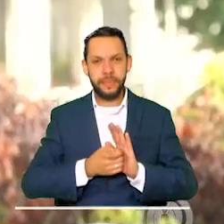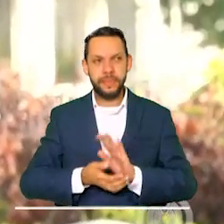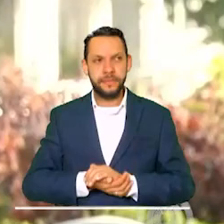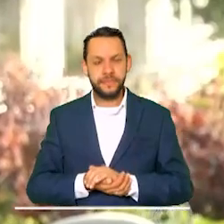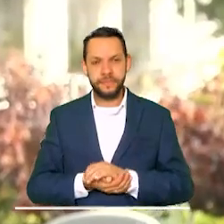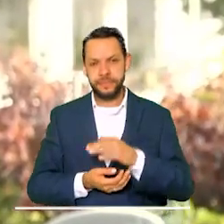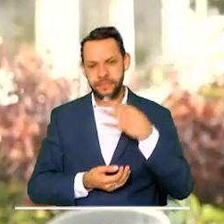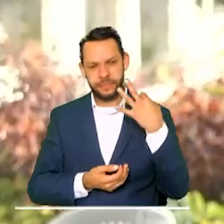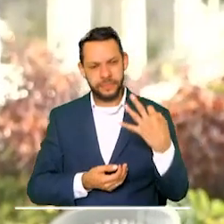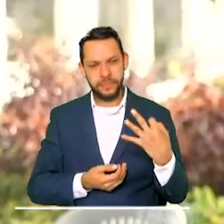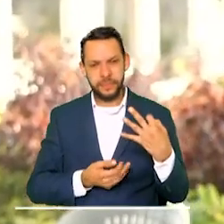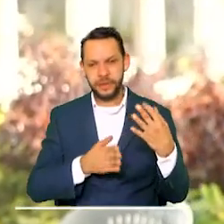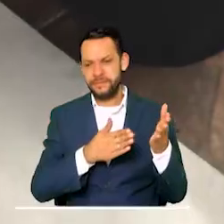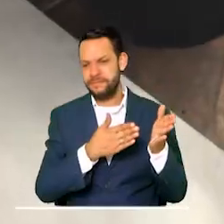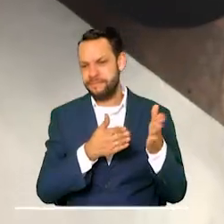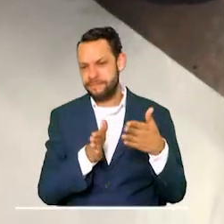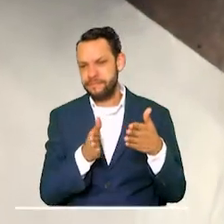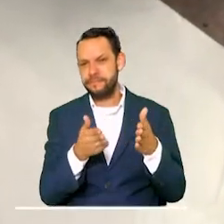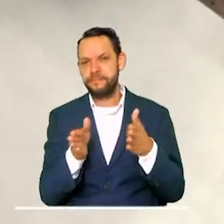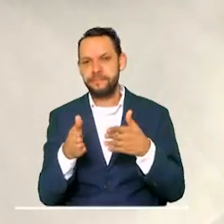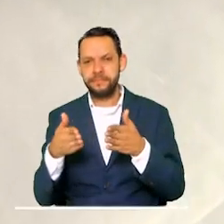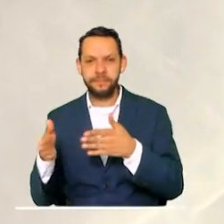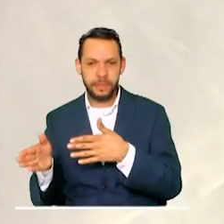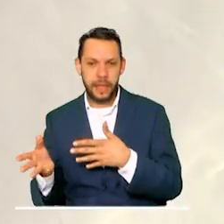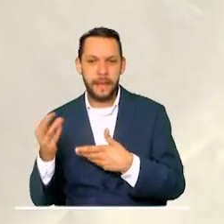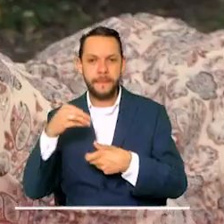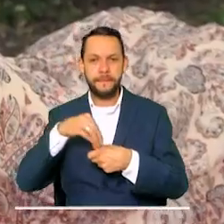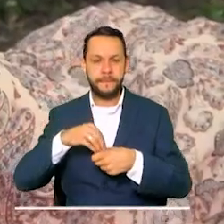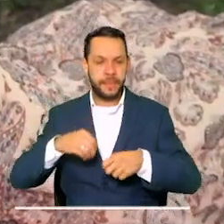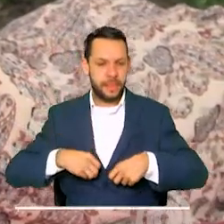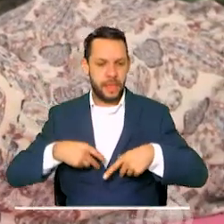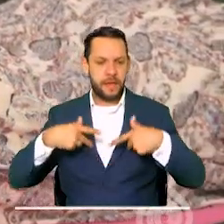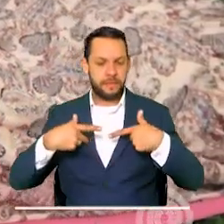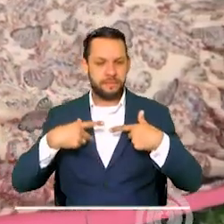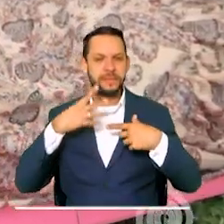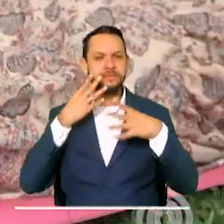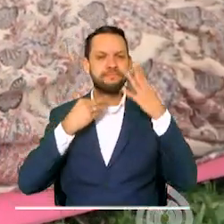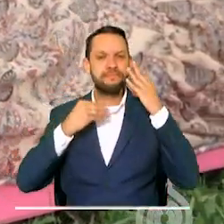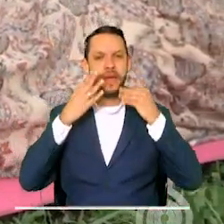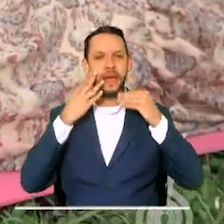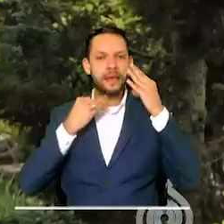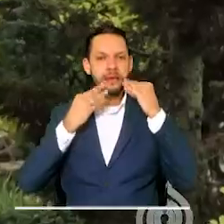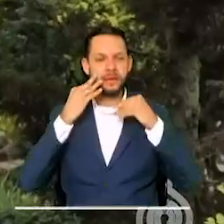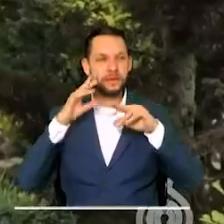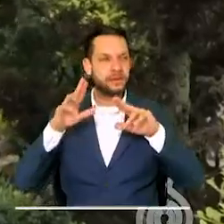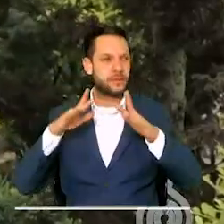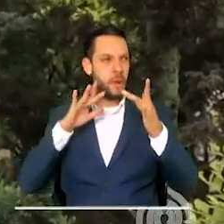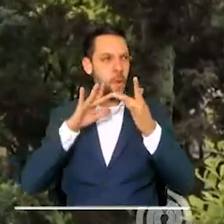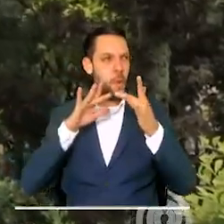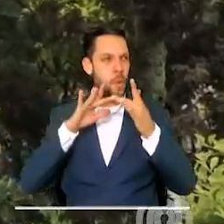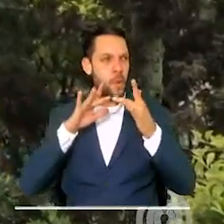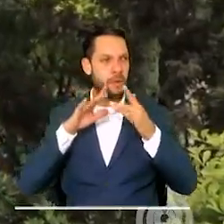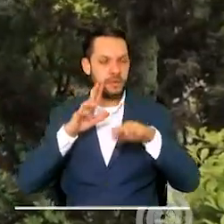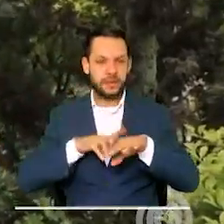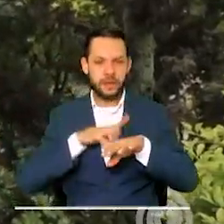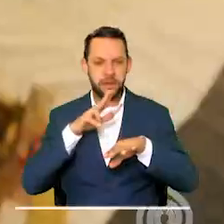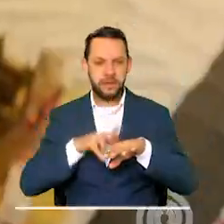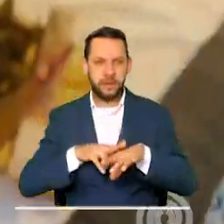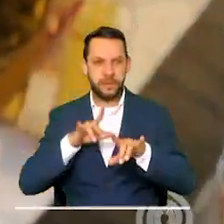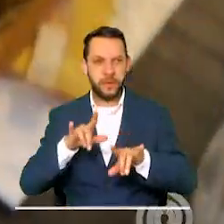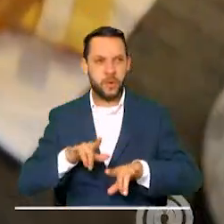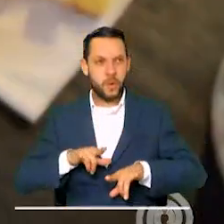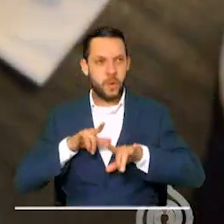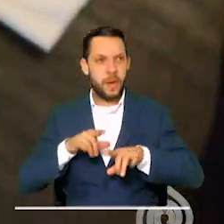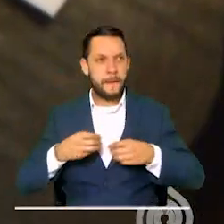3 módulos de interiorización que te harán vivir experiencias para reconectar con la fuente inagotable de salud que reside en tu